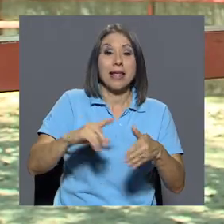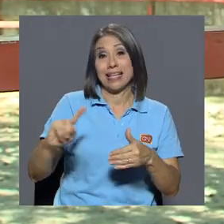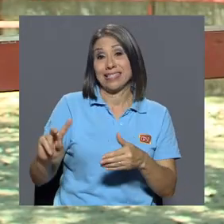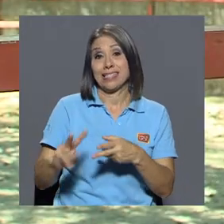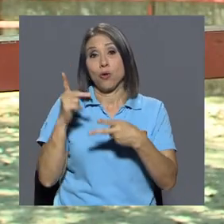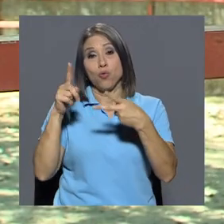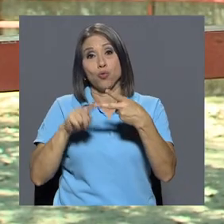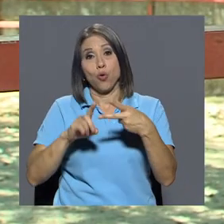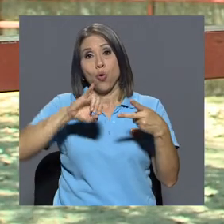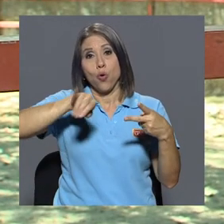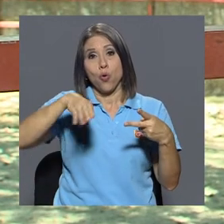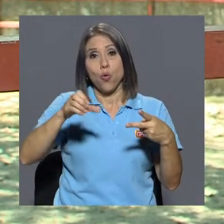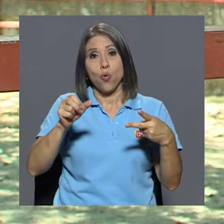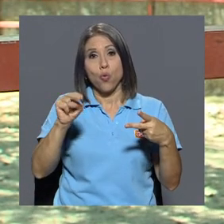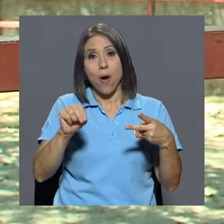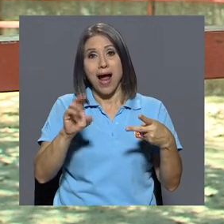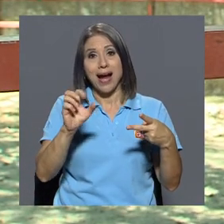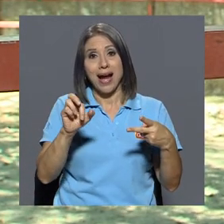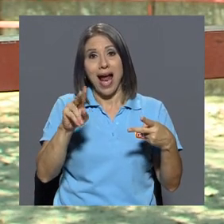Carlos Hernández Piedra.